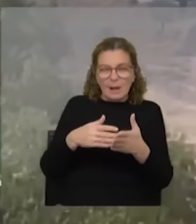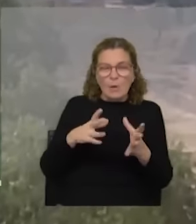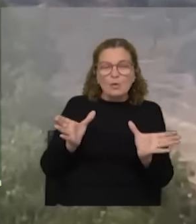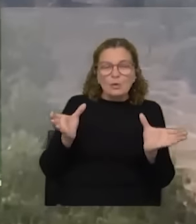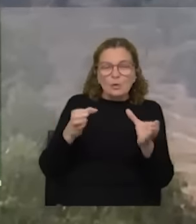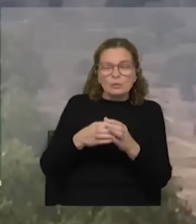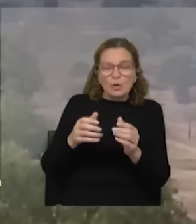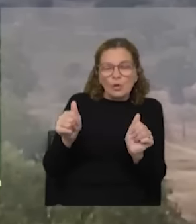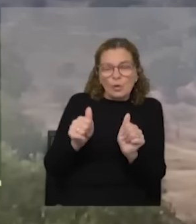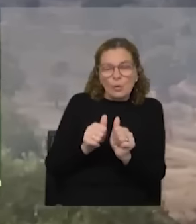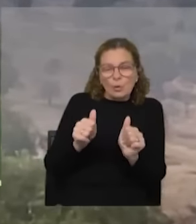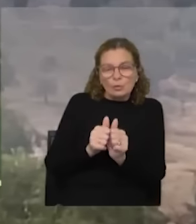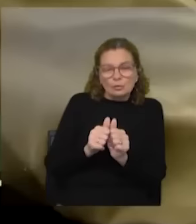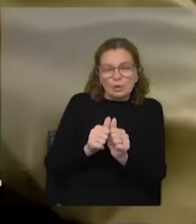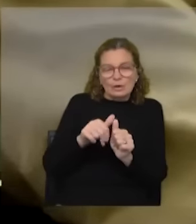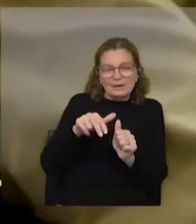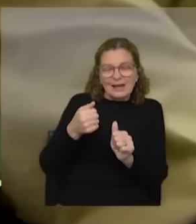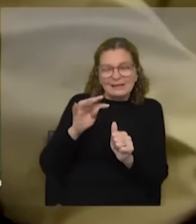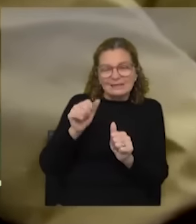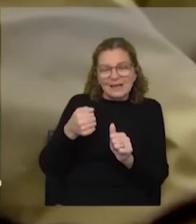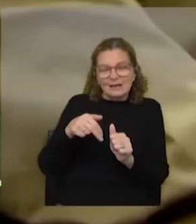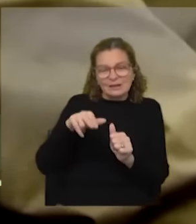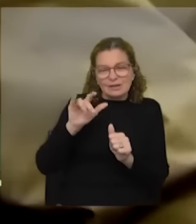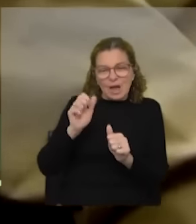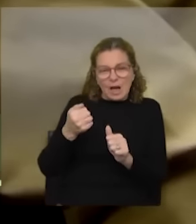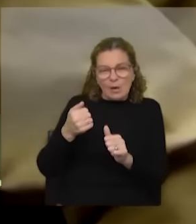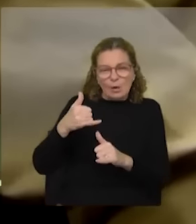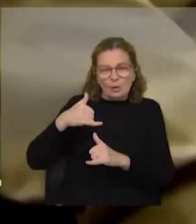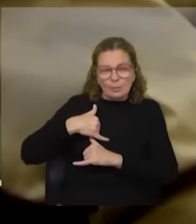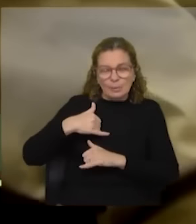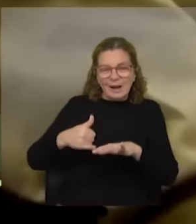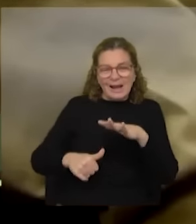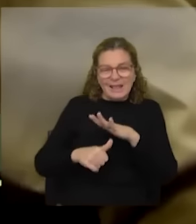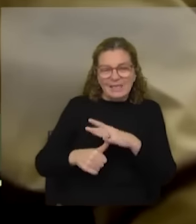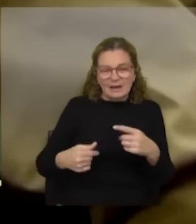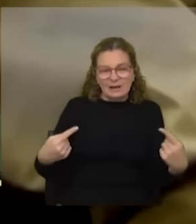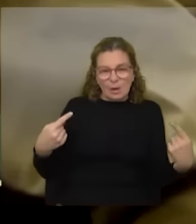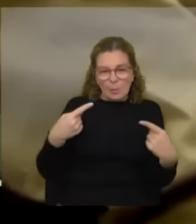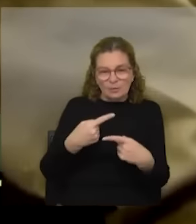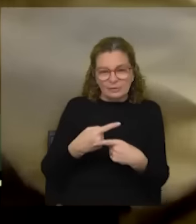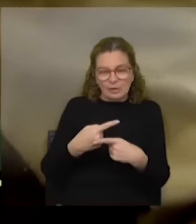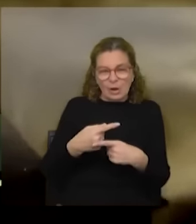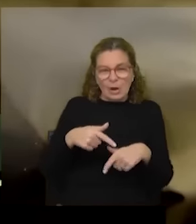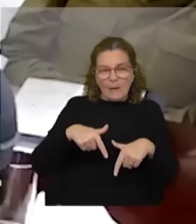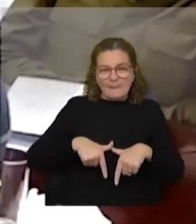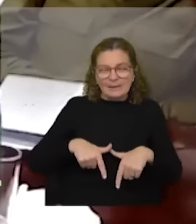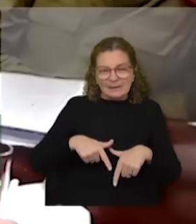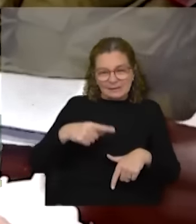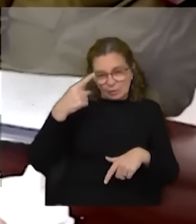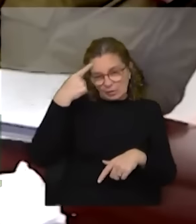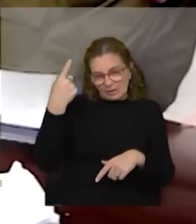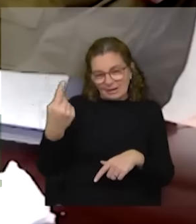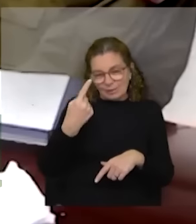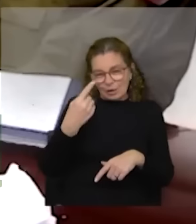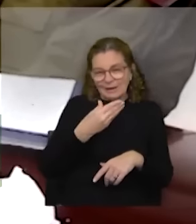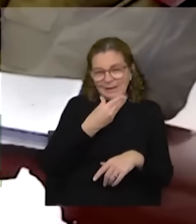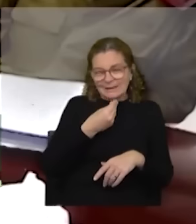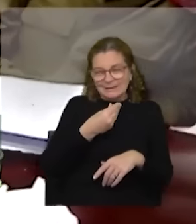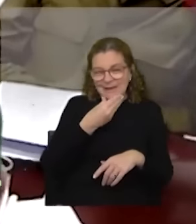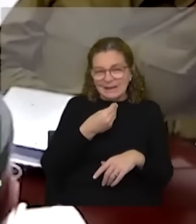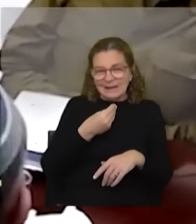junto a Benjamín nanah y su ministro de defensa así como líderes de la oposición el ministro de asuntos exteriores israelí